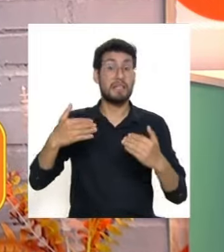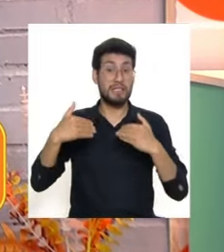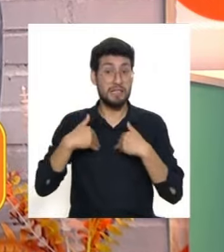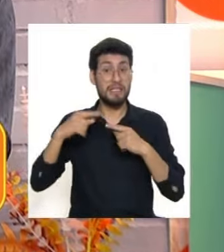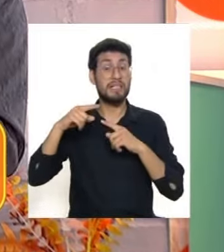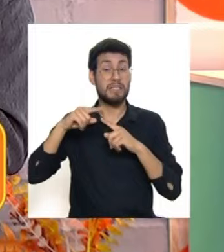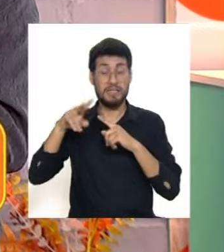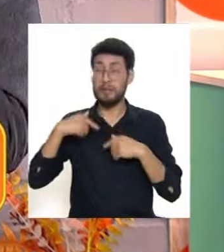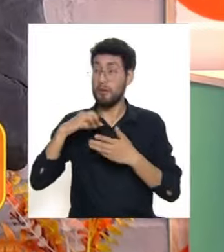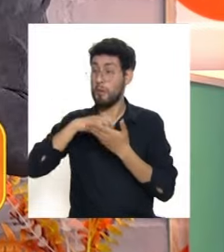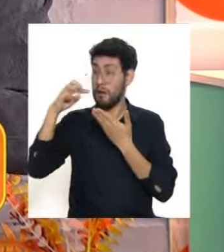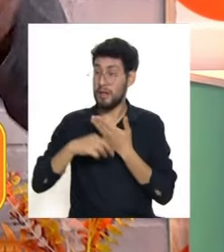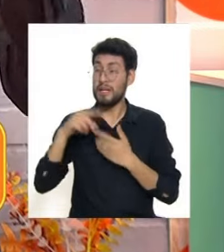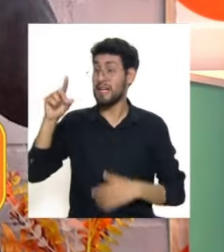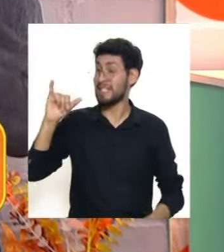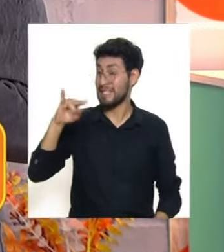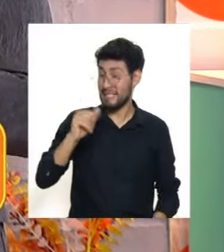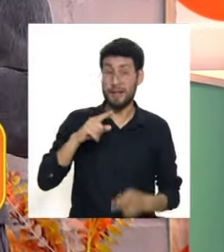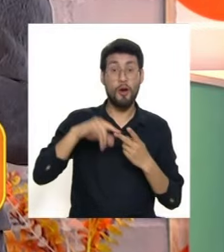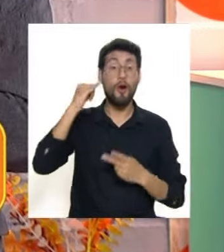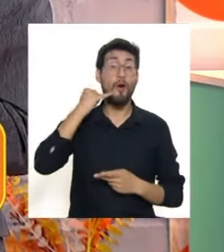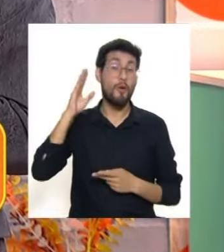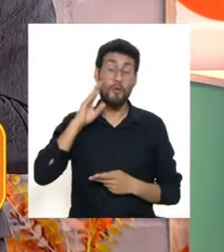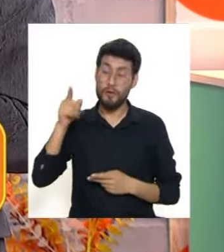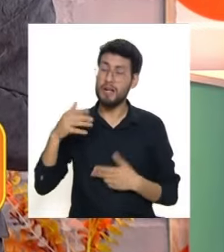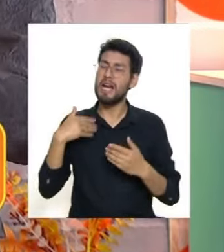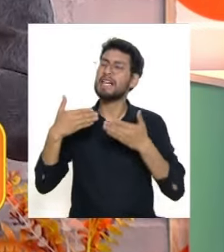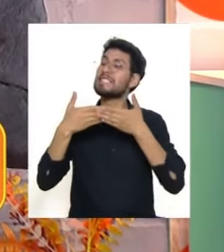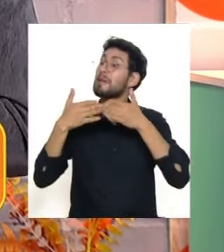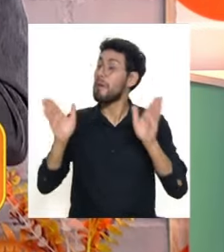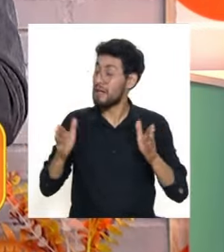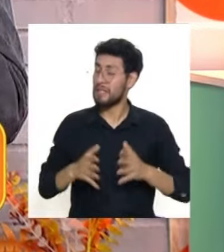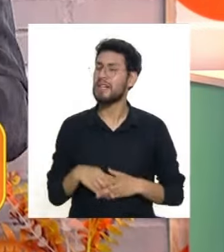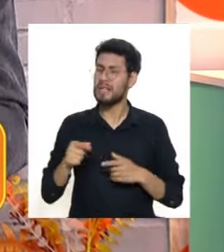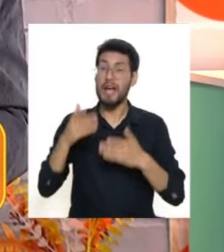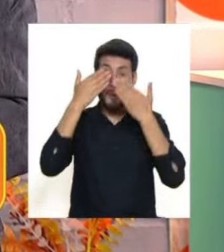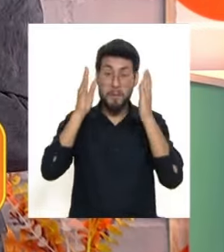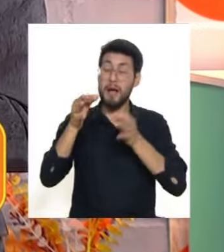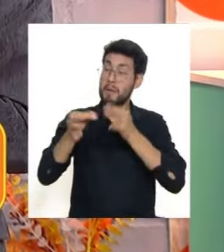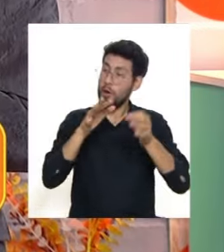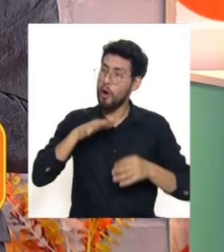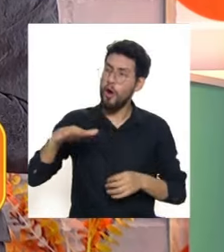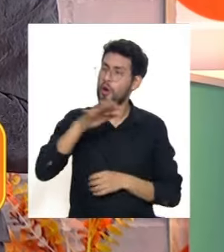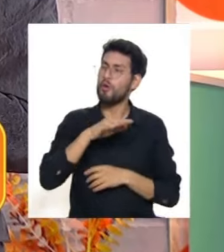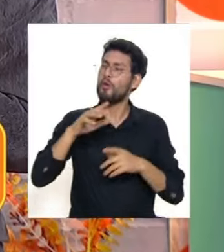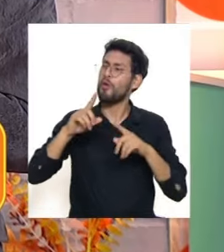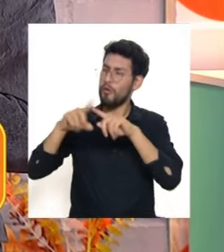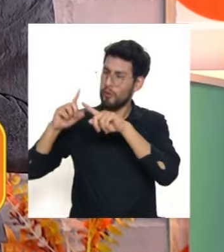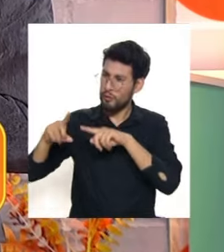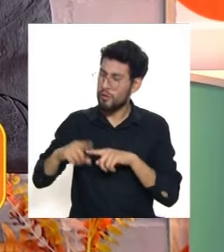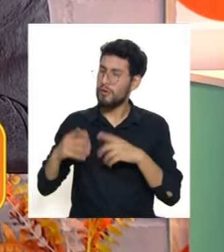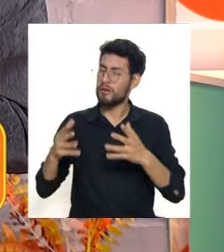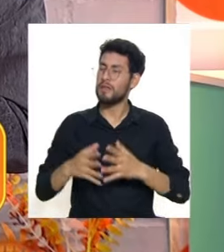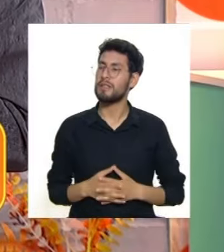tenemos un programa con Gina, con Josué, que es Sin Barreras, que visibiliza